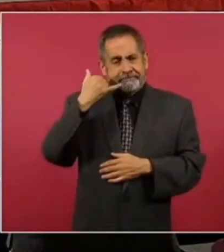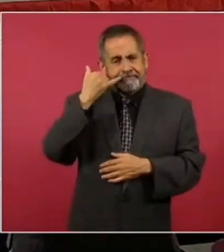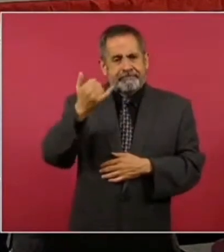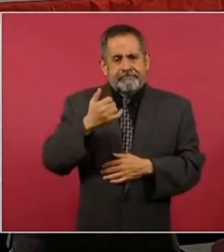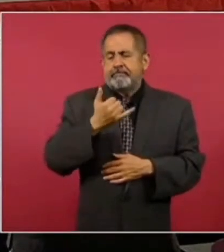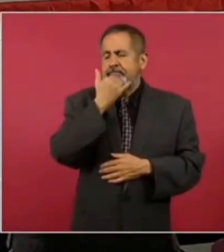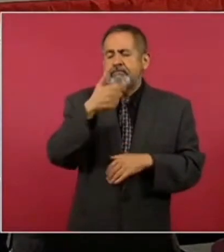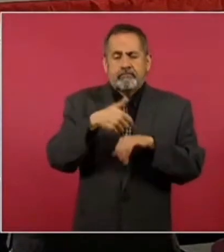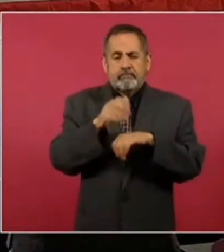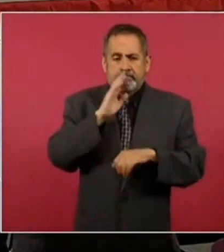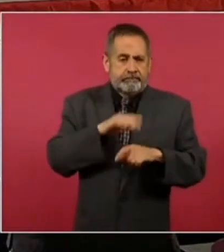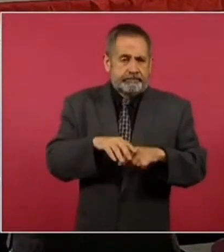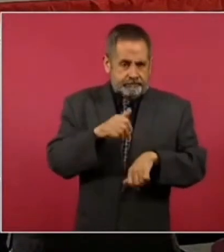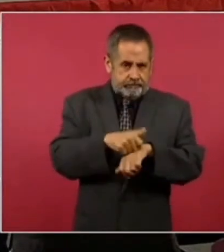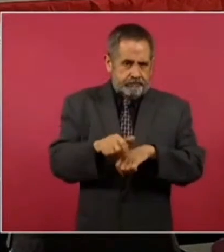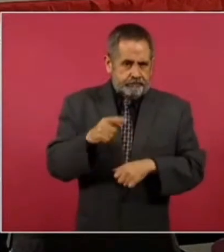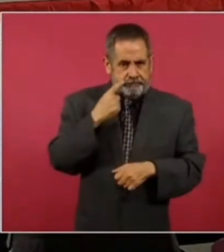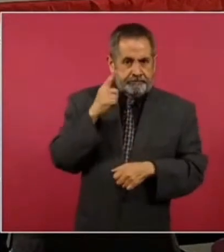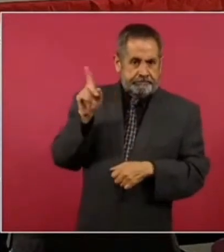incorrectamente el número, es